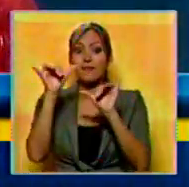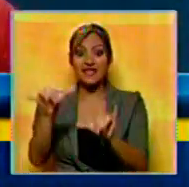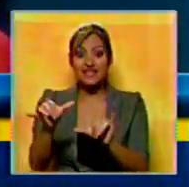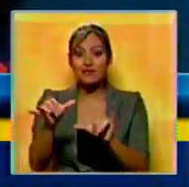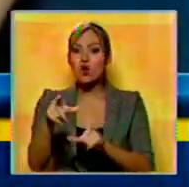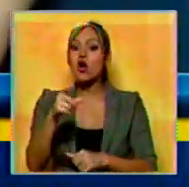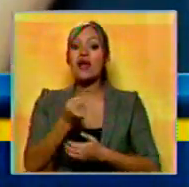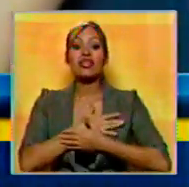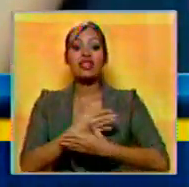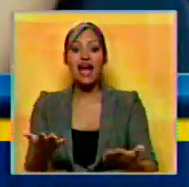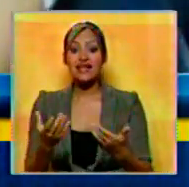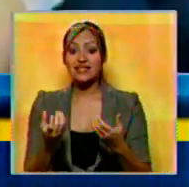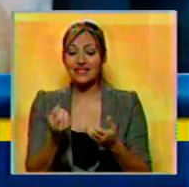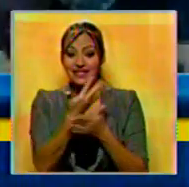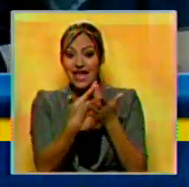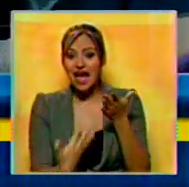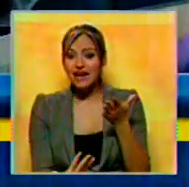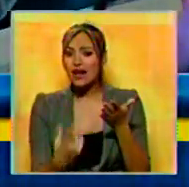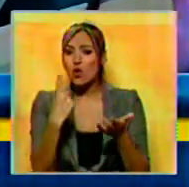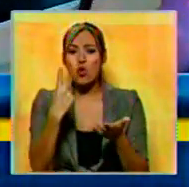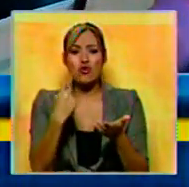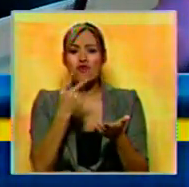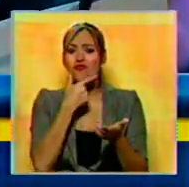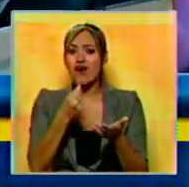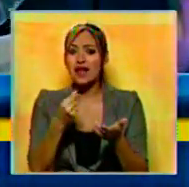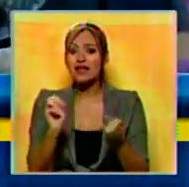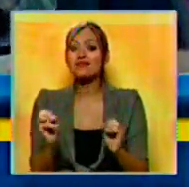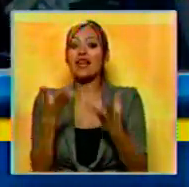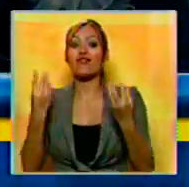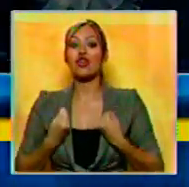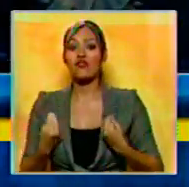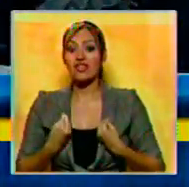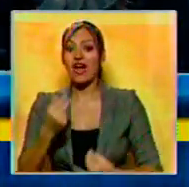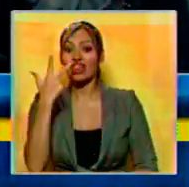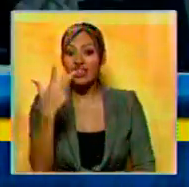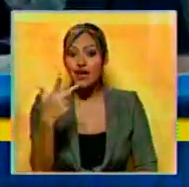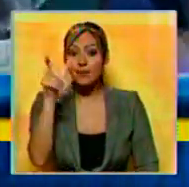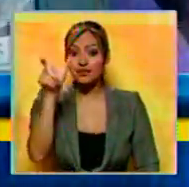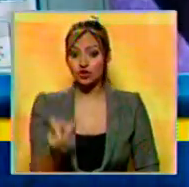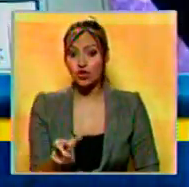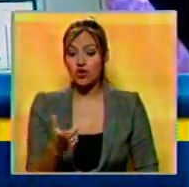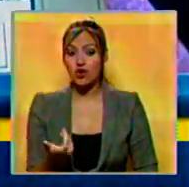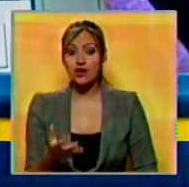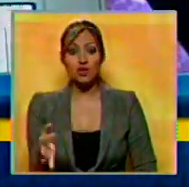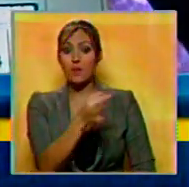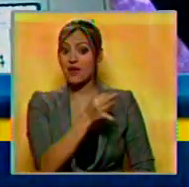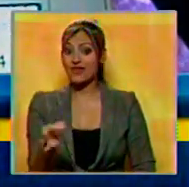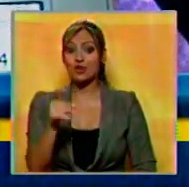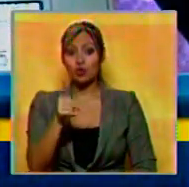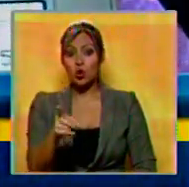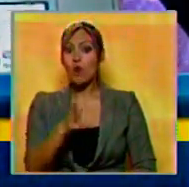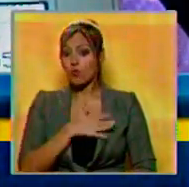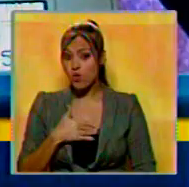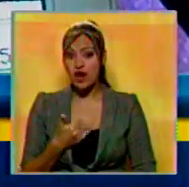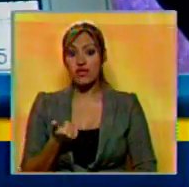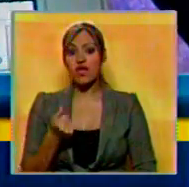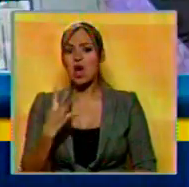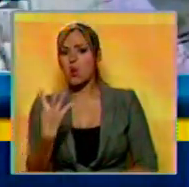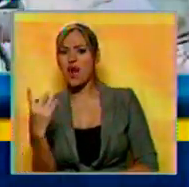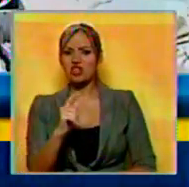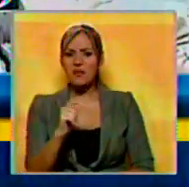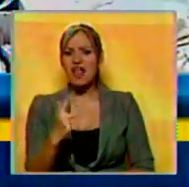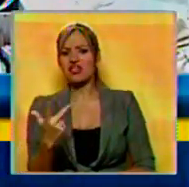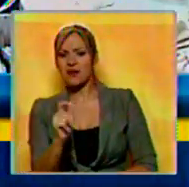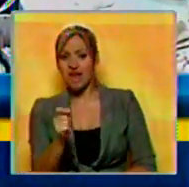que donar sangre con una sola donación salva tres vidas. Eres una donante excelente y puedes donar cada 4 meses,